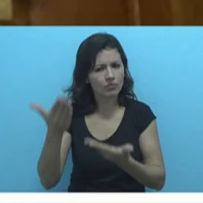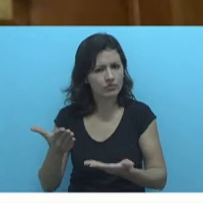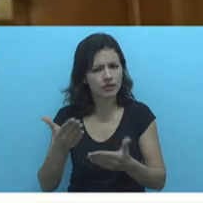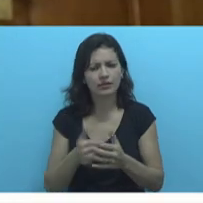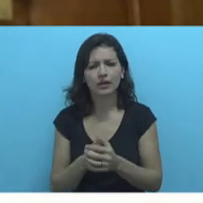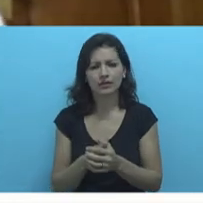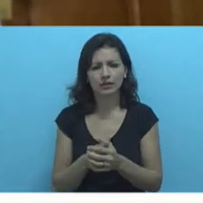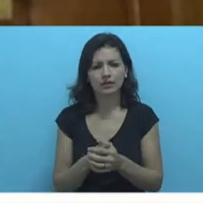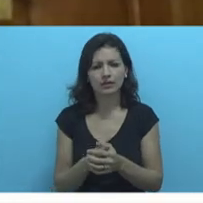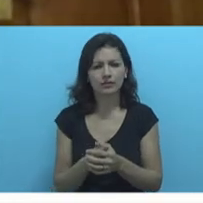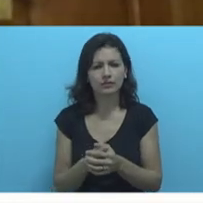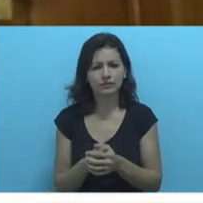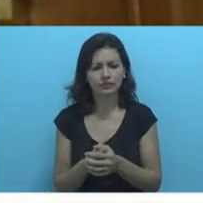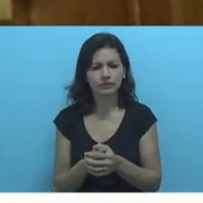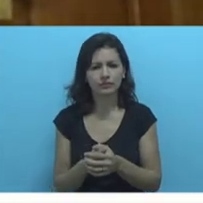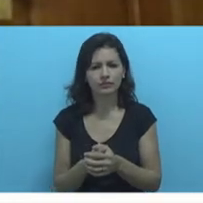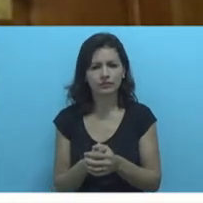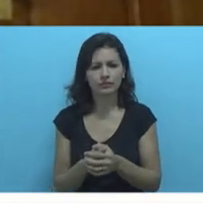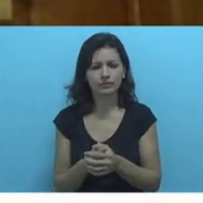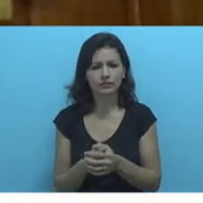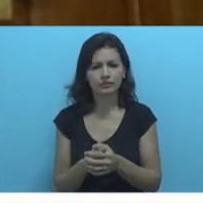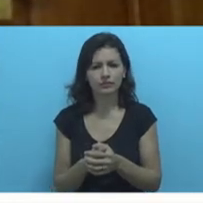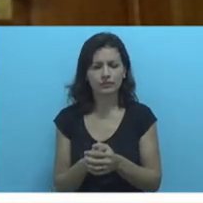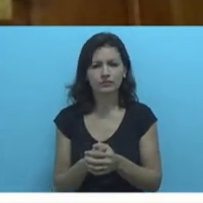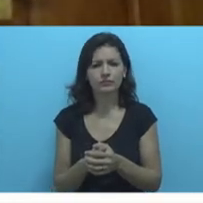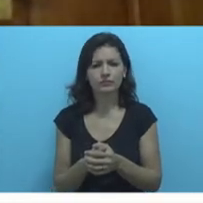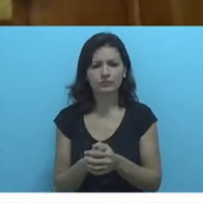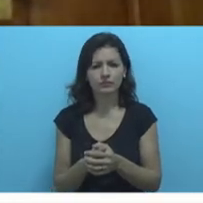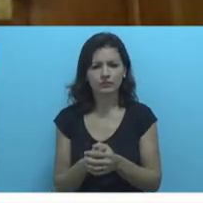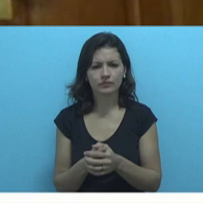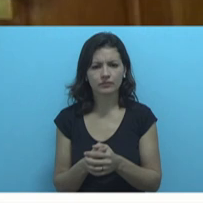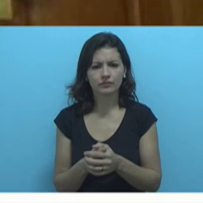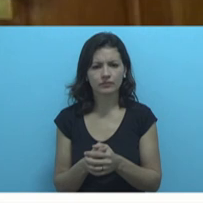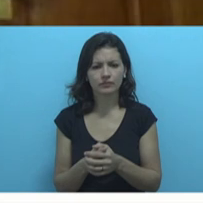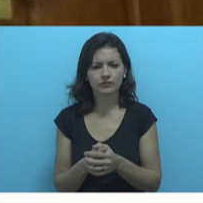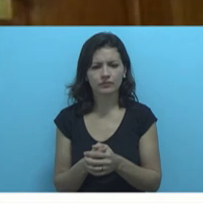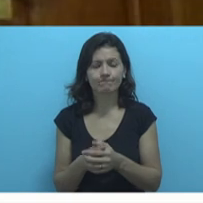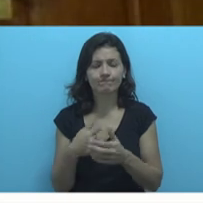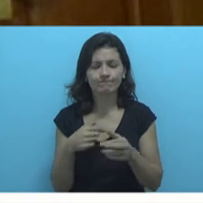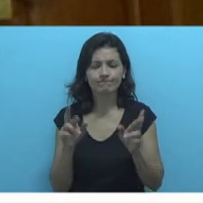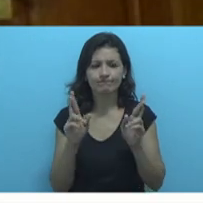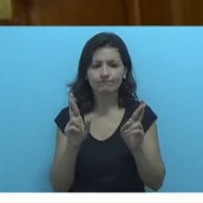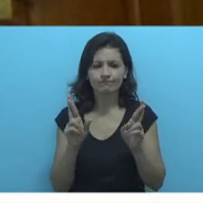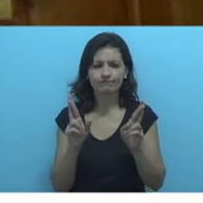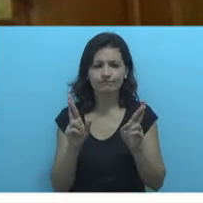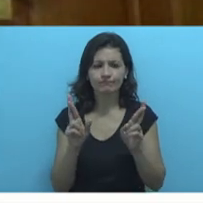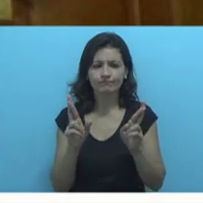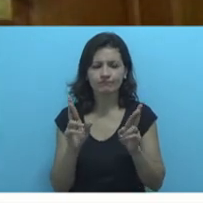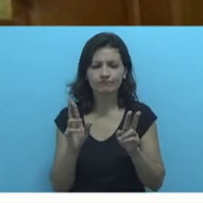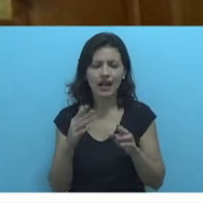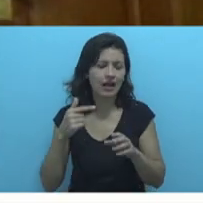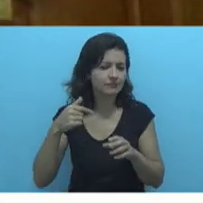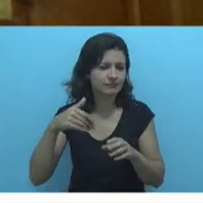que creyó en cada uno de nosotros y de nosotras, y que creyó que otro mundo era posible. Espero que en algún lugar en el que